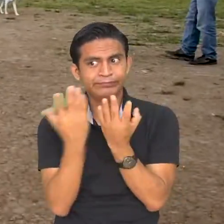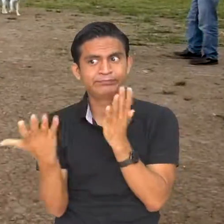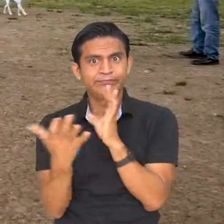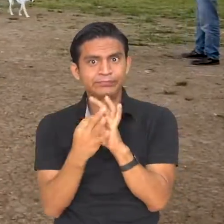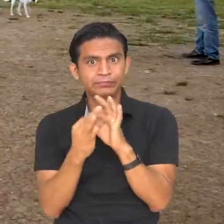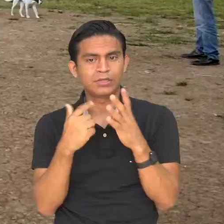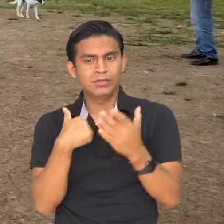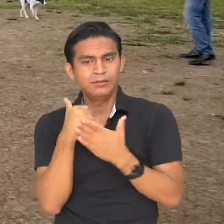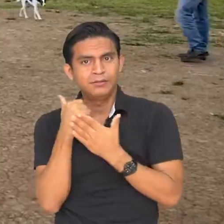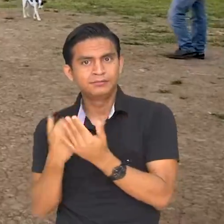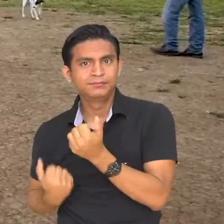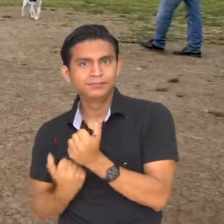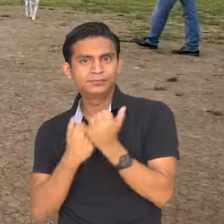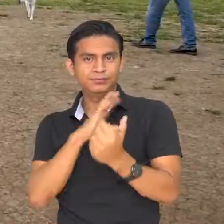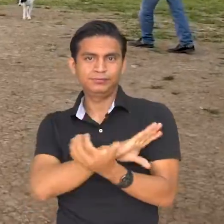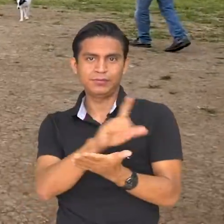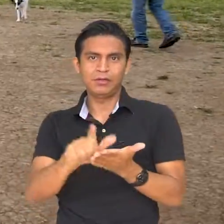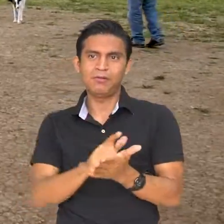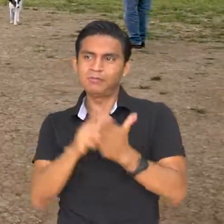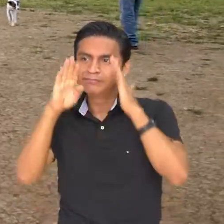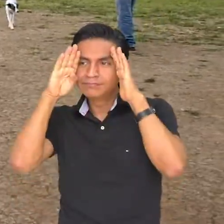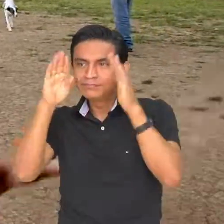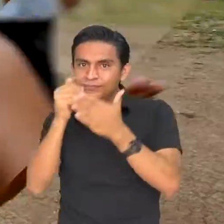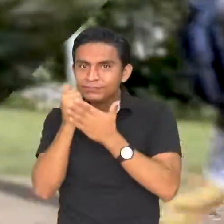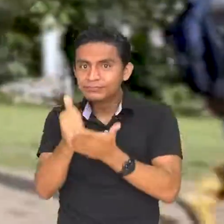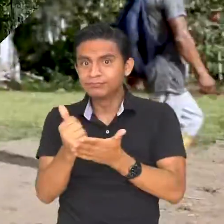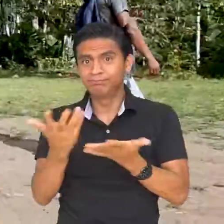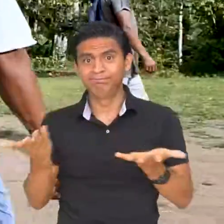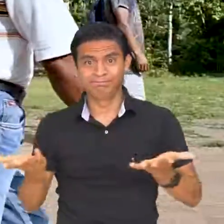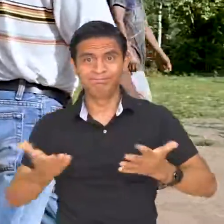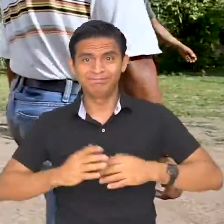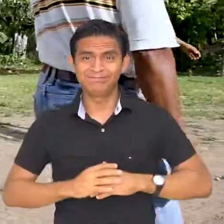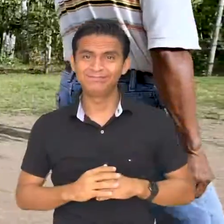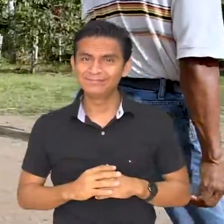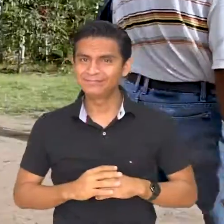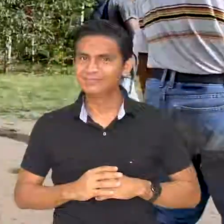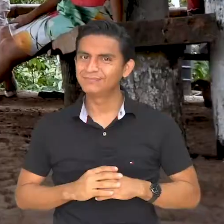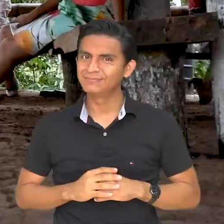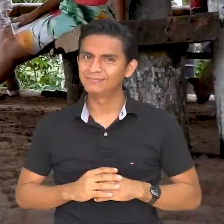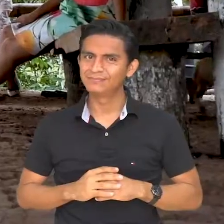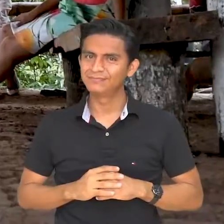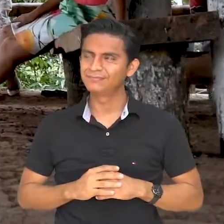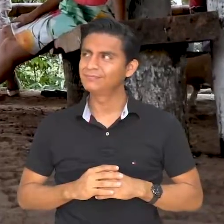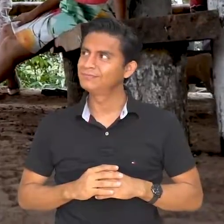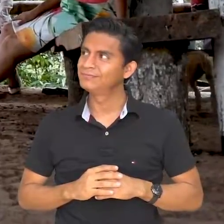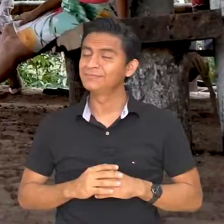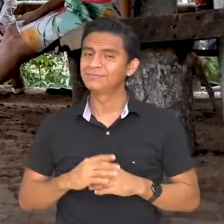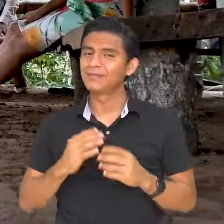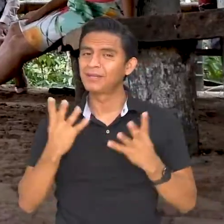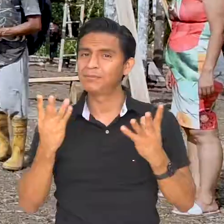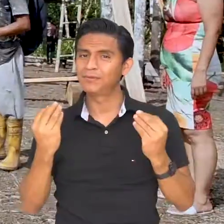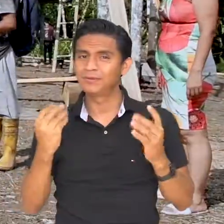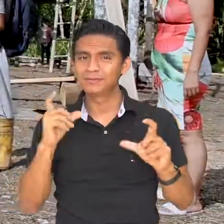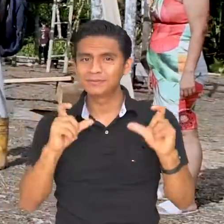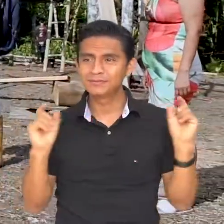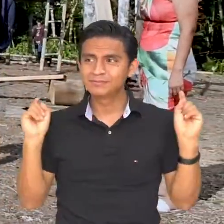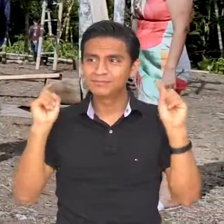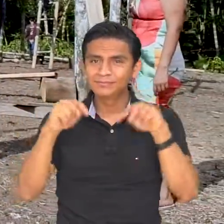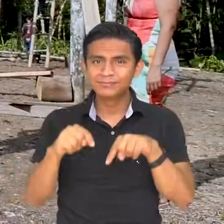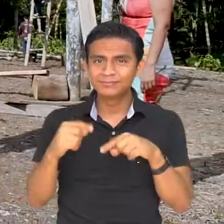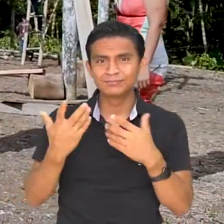familiar, y estamos aquí para apoyarles a nombre de la Alcaldía de Lago Agrio. Están urbanizando aquí del barrio, estamos aquí haciendo una